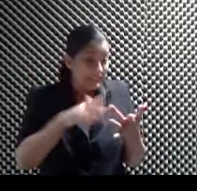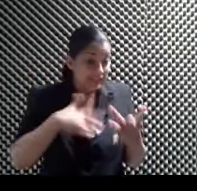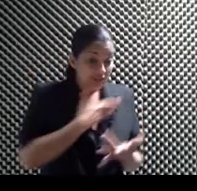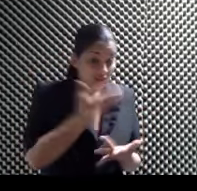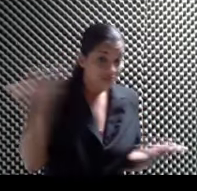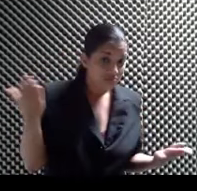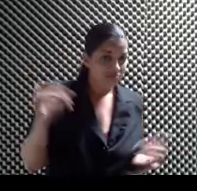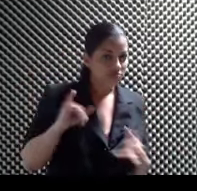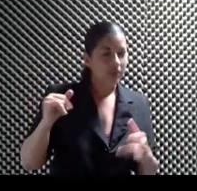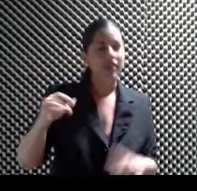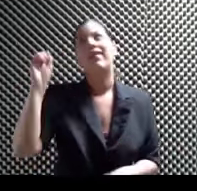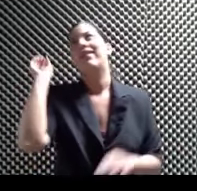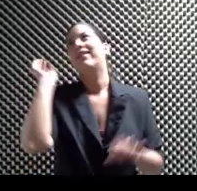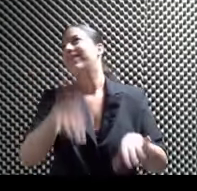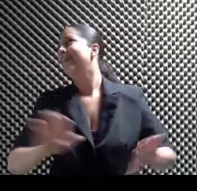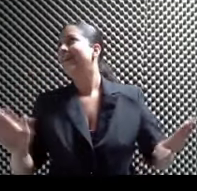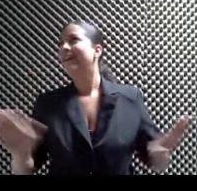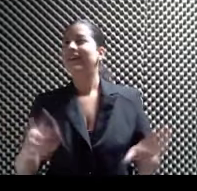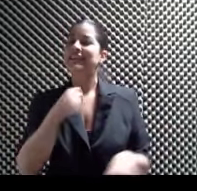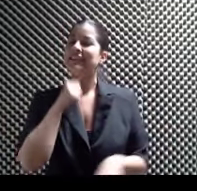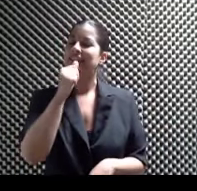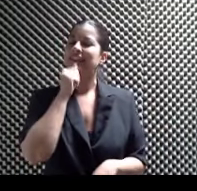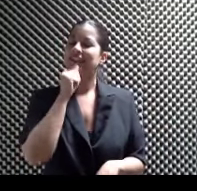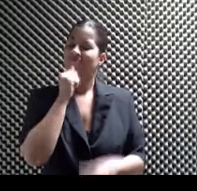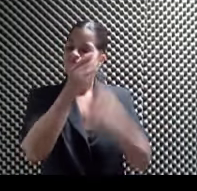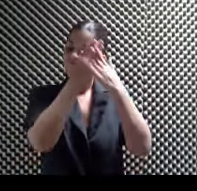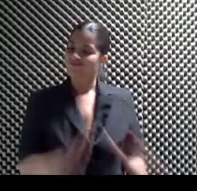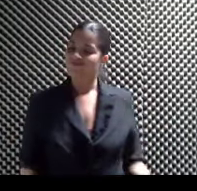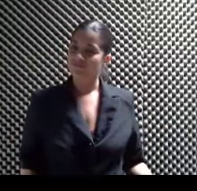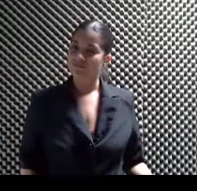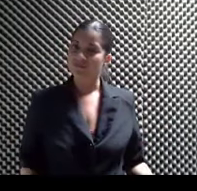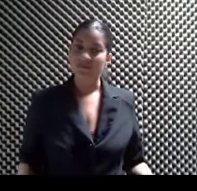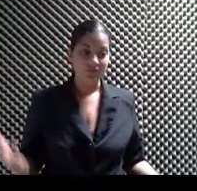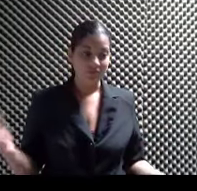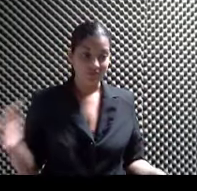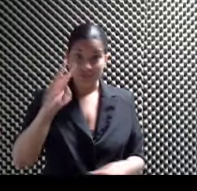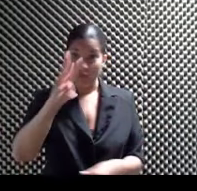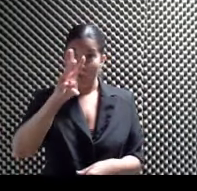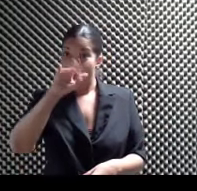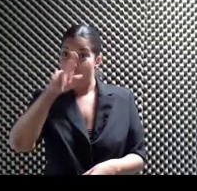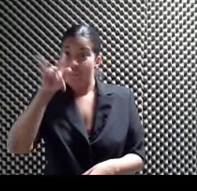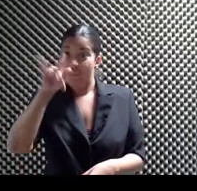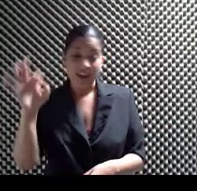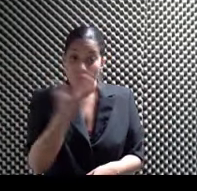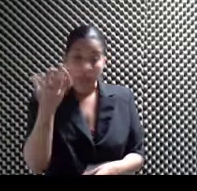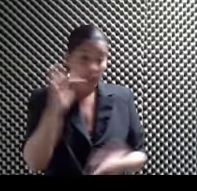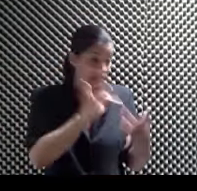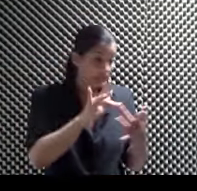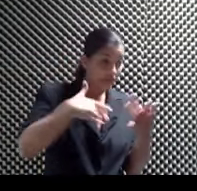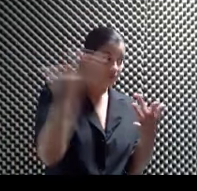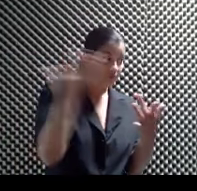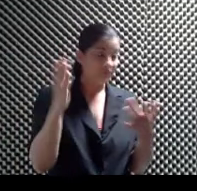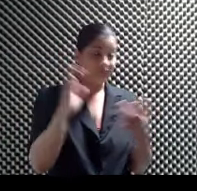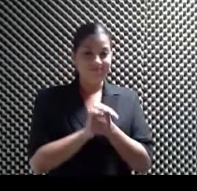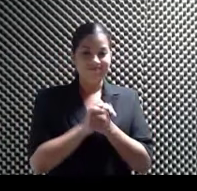Ah No No No No Yo Voy A Perder La Tablet No Hay Manera De Surfear En El Internet Si No Tengo Wi-Fi Voy A Perder La Tablet